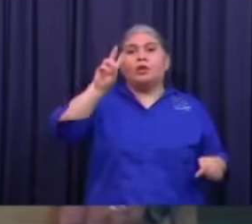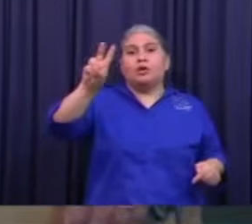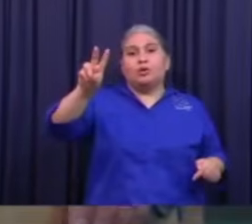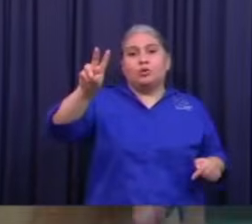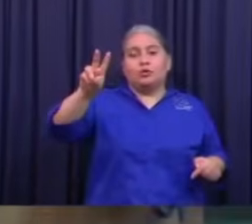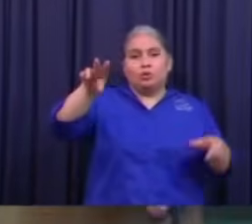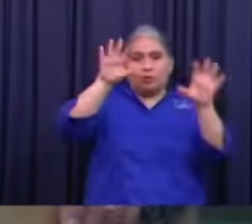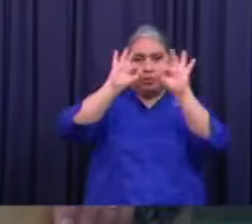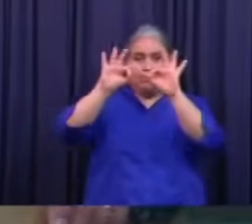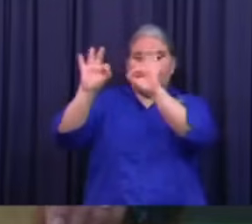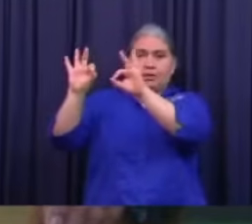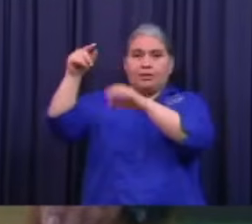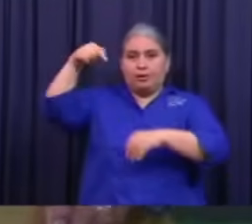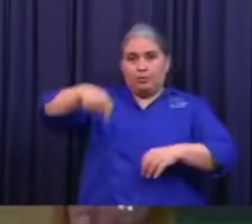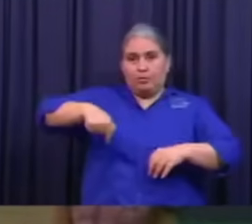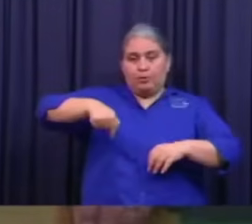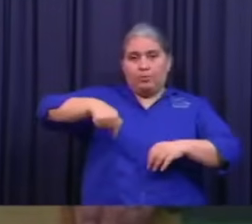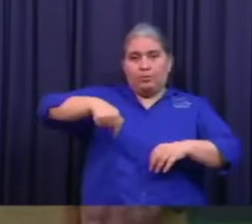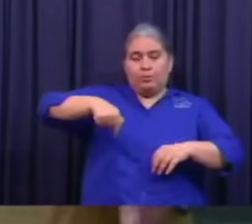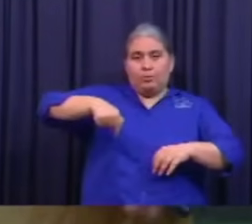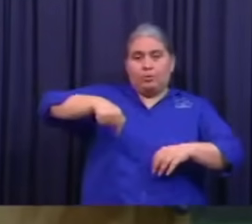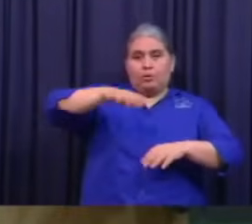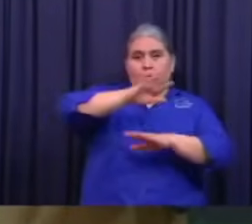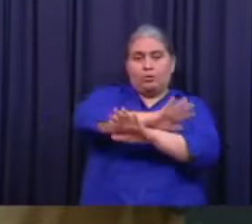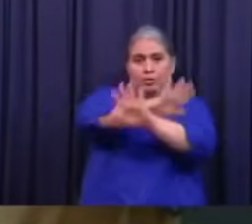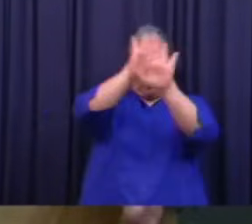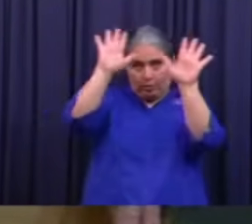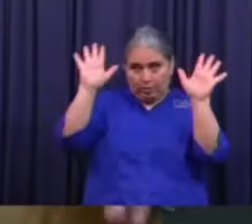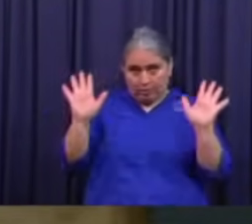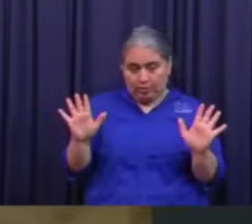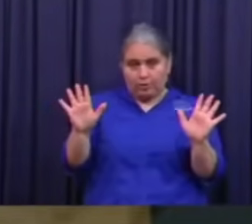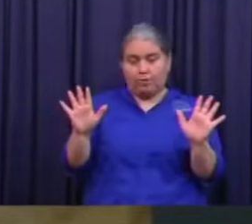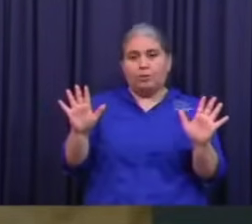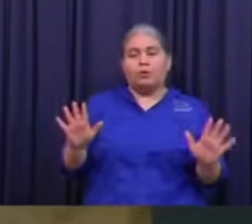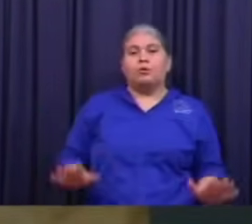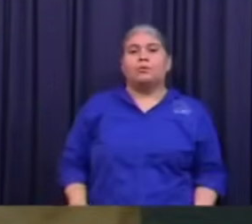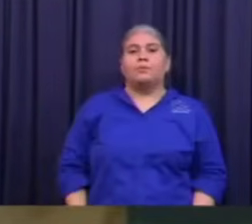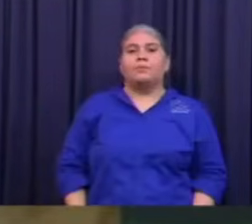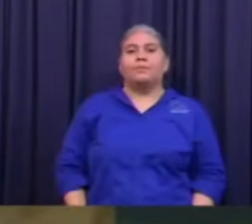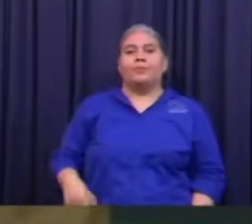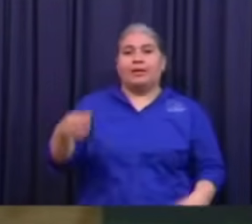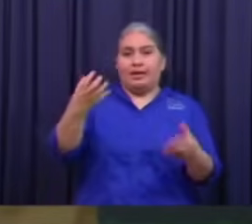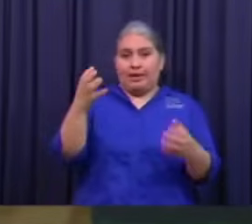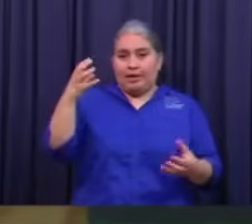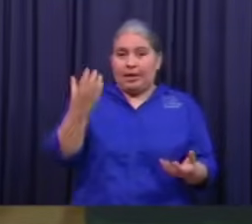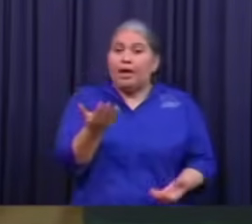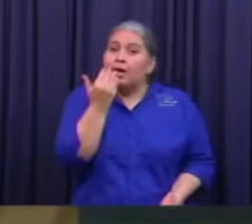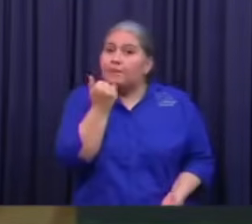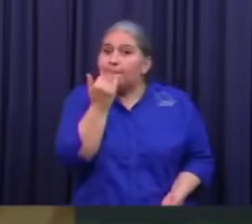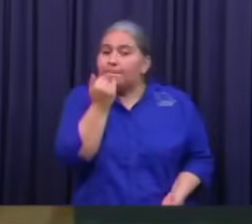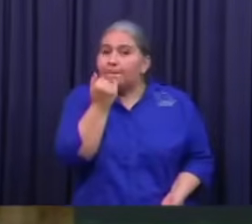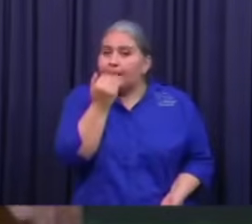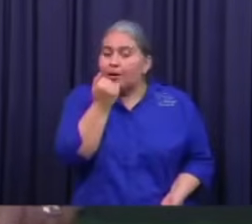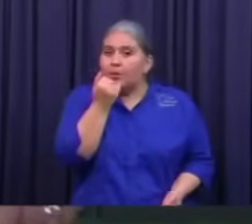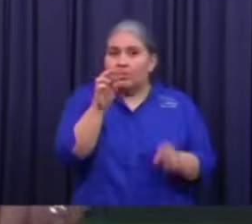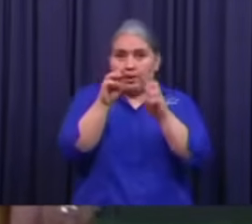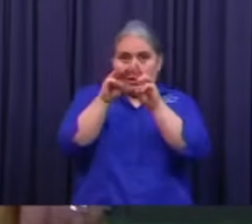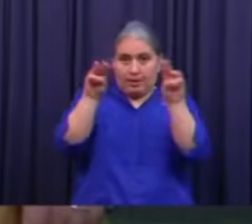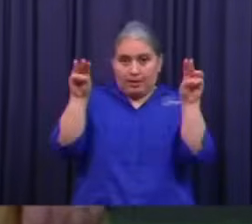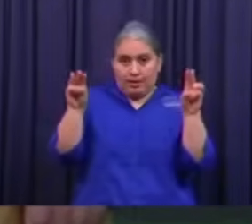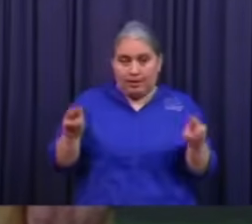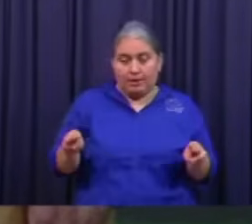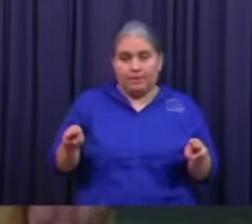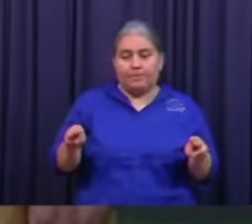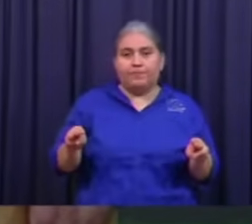predicaciones Espero y entonces ahí dijimos que las porciones de esta mesa